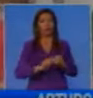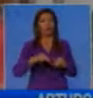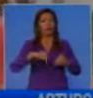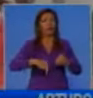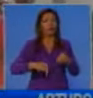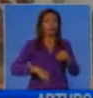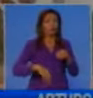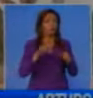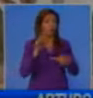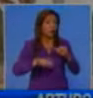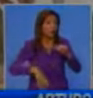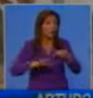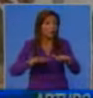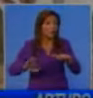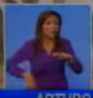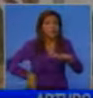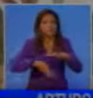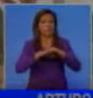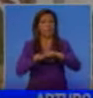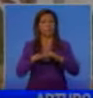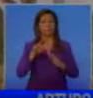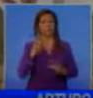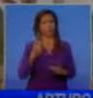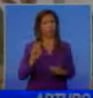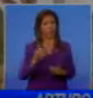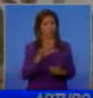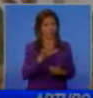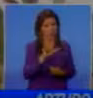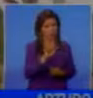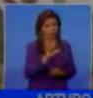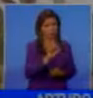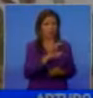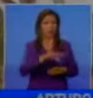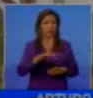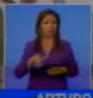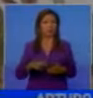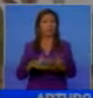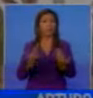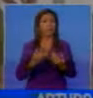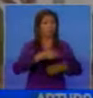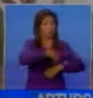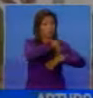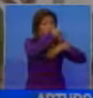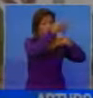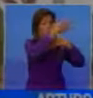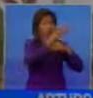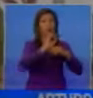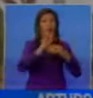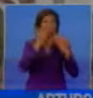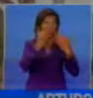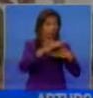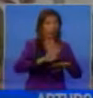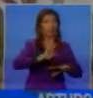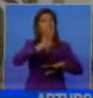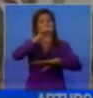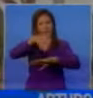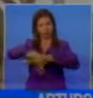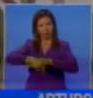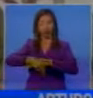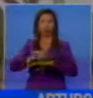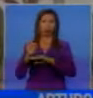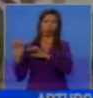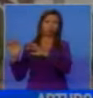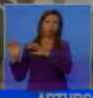13.280 estudiantes en dos secciones de estudios, es decir, matutino y vespertino. También vale indicar que la